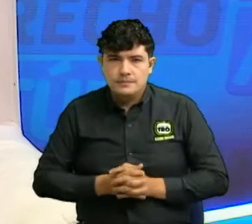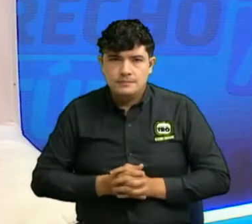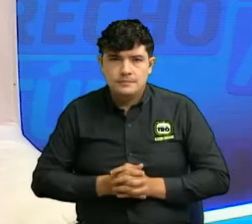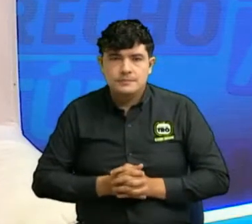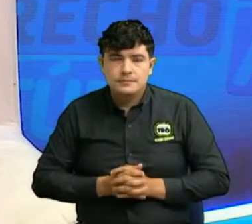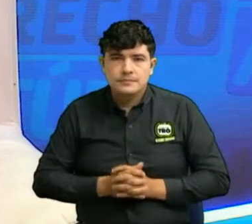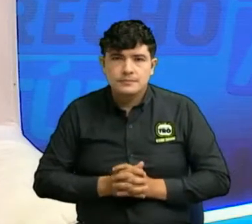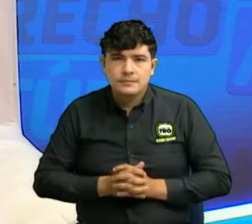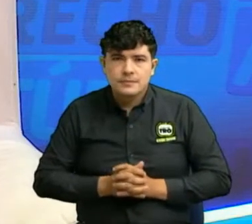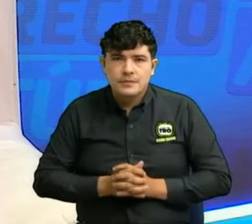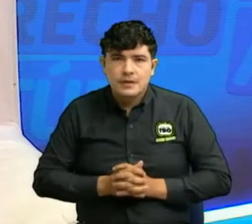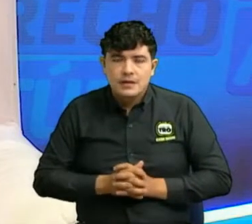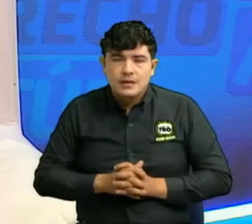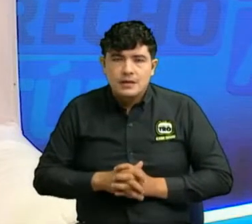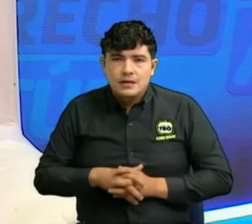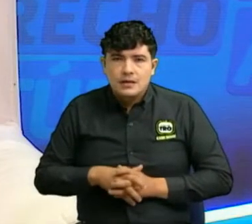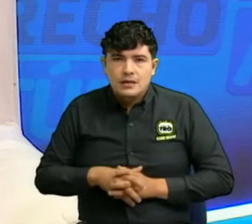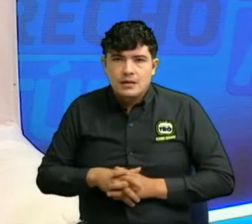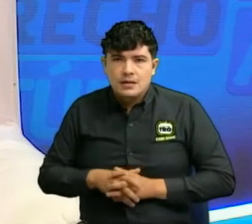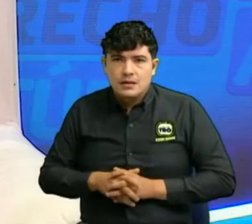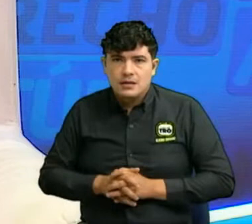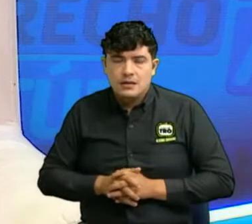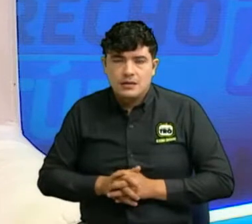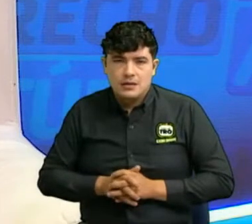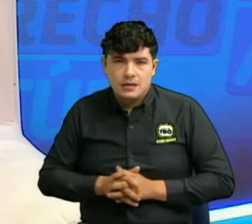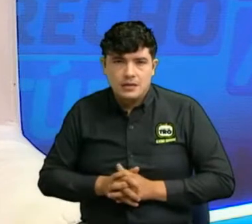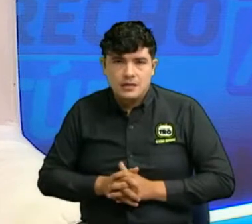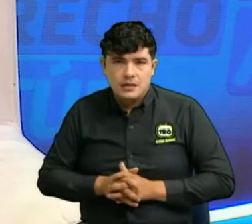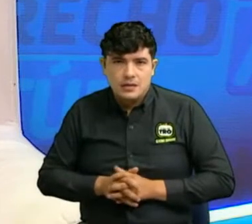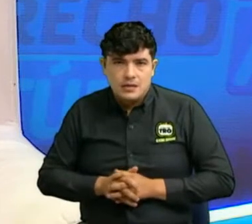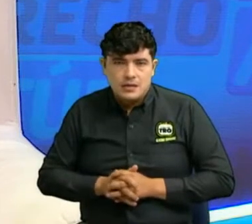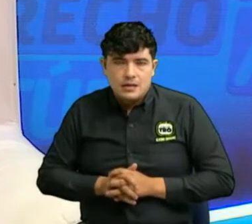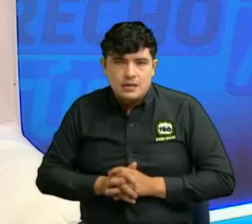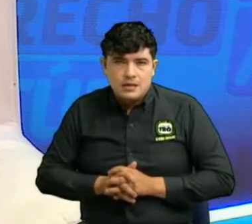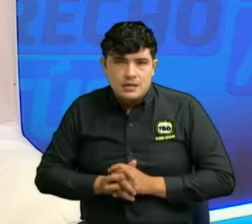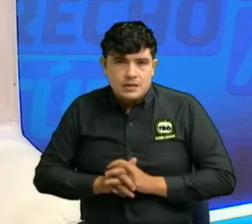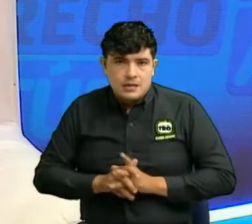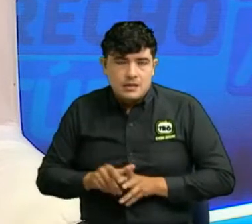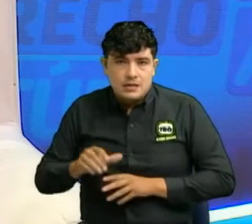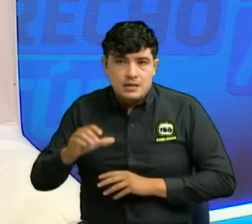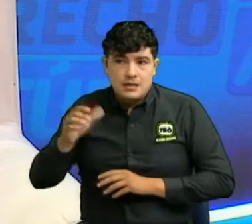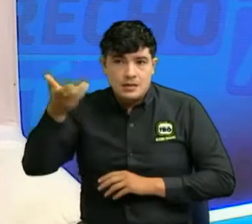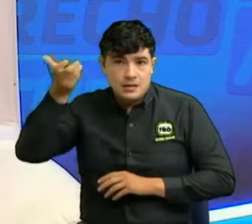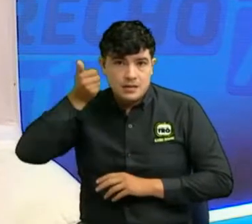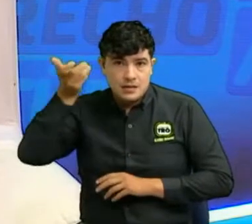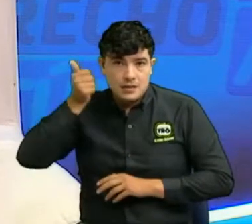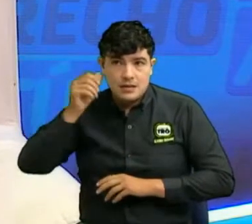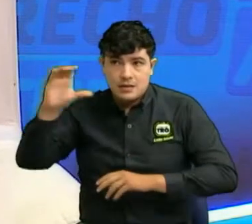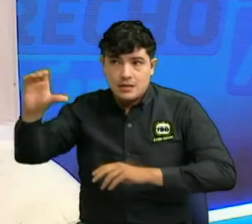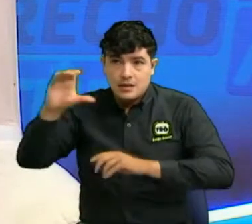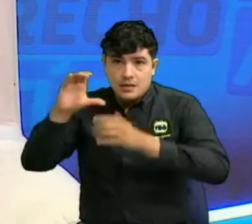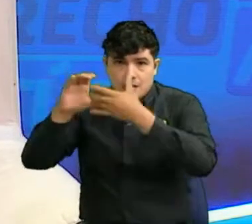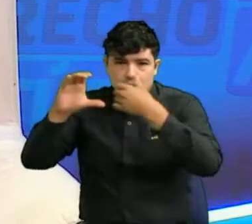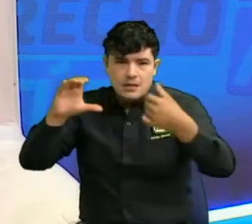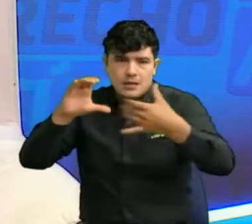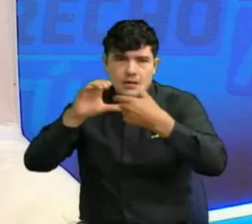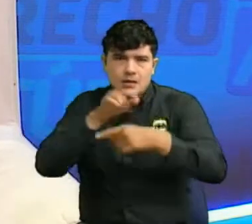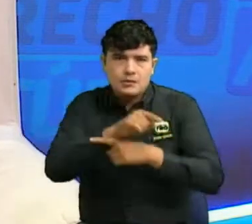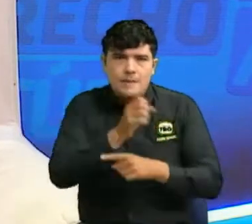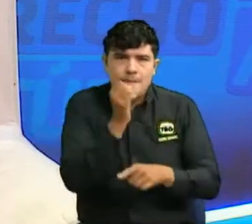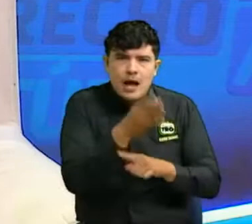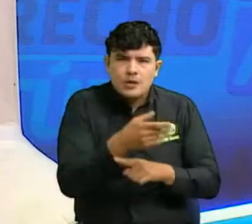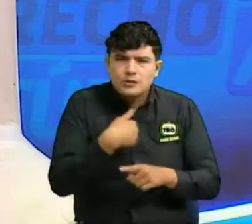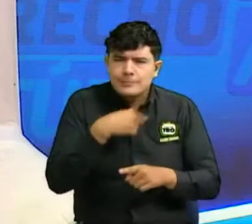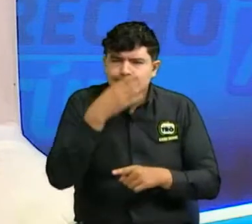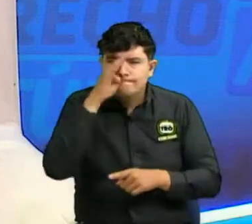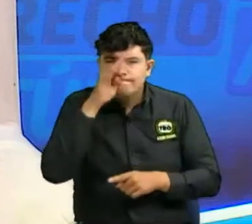deuda de hace 4 años o de Colpensiones me resuelven el problema, doctor. Bueno,